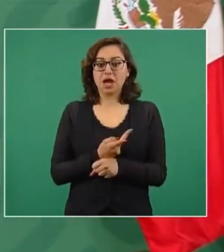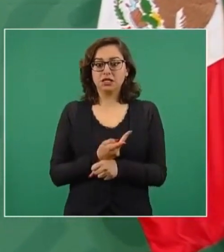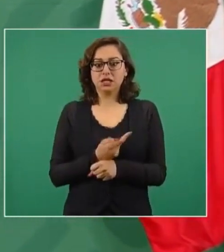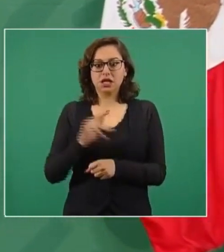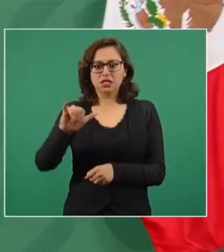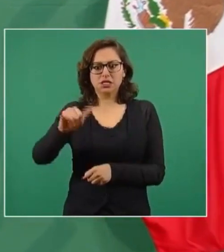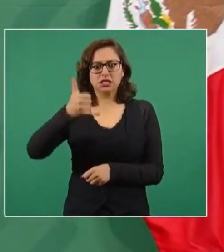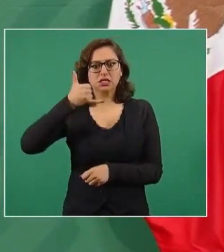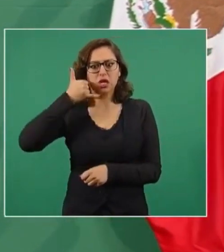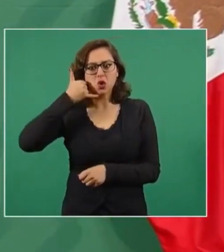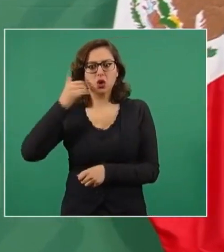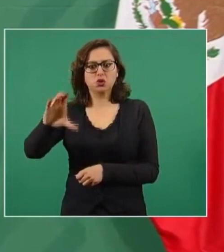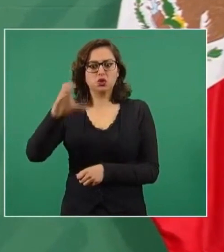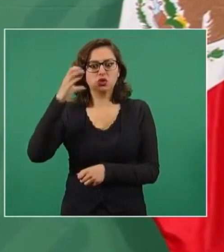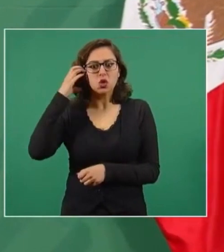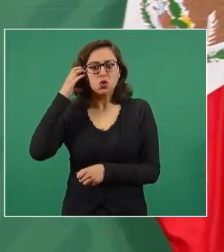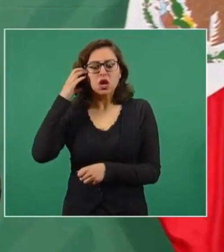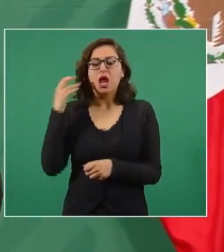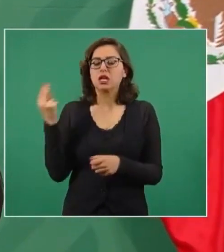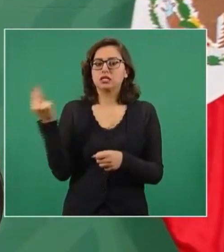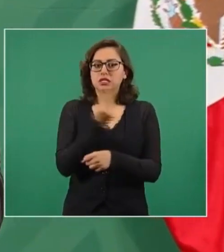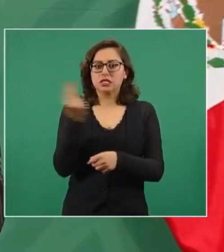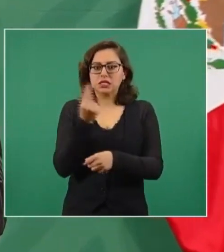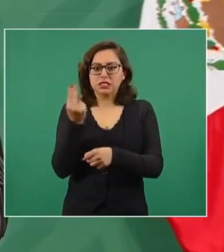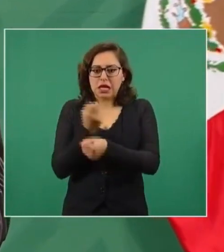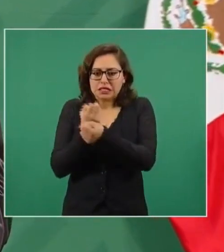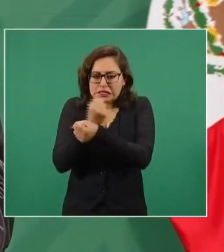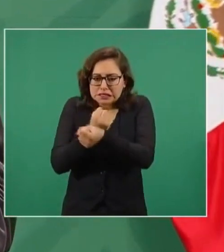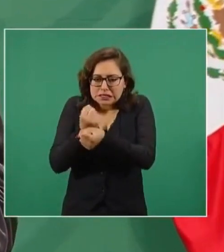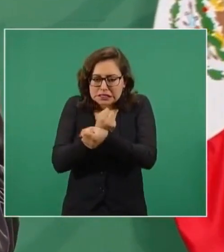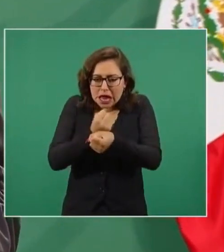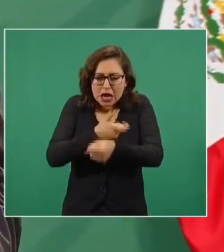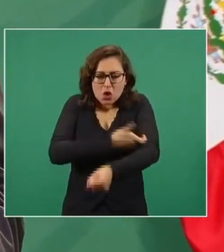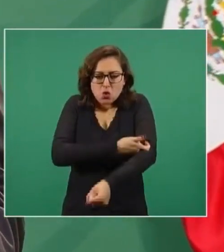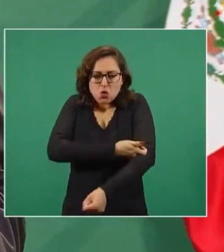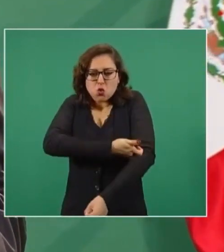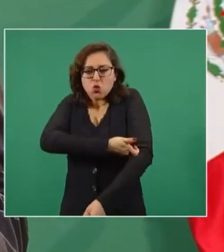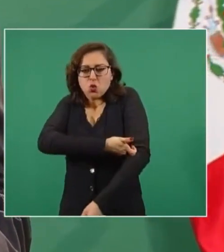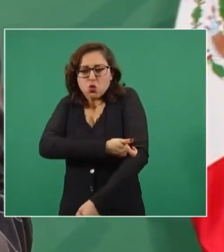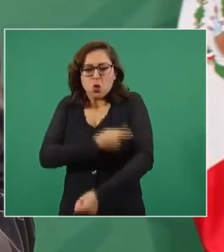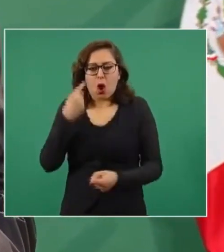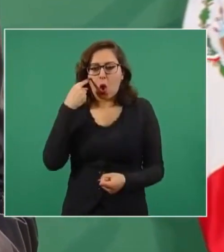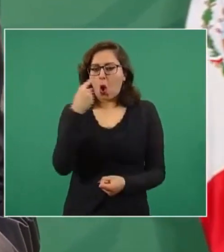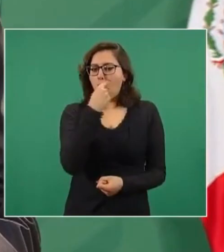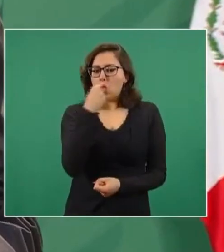o el análisis de la retina, cuando es